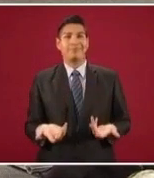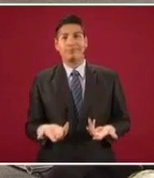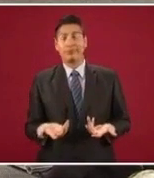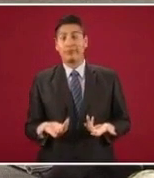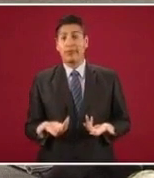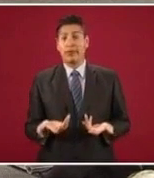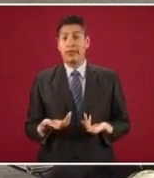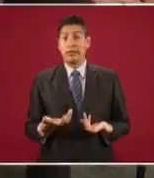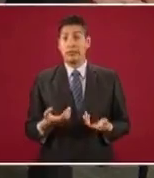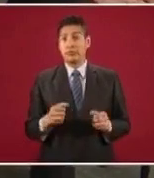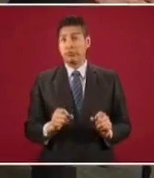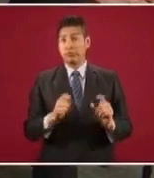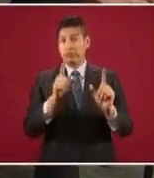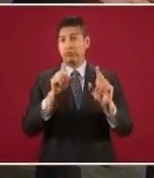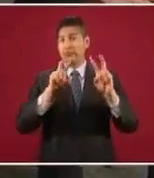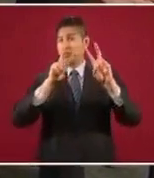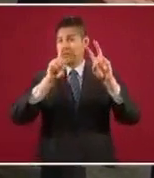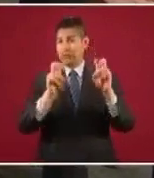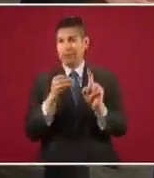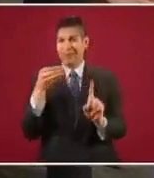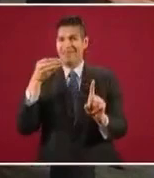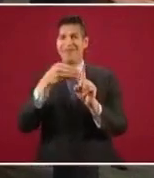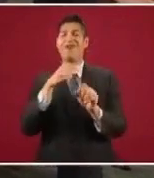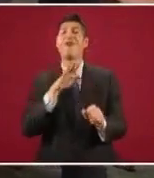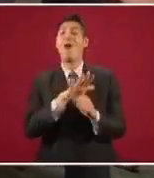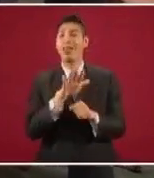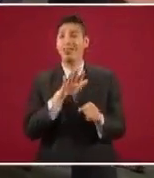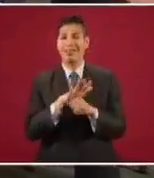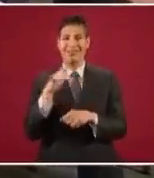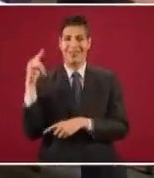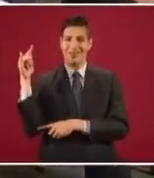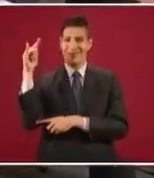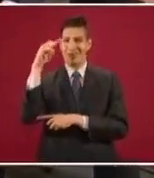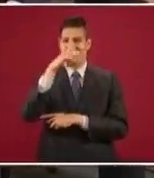la conferencia solo al tema del avión.